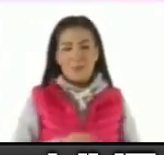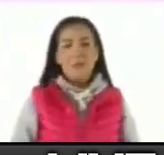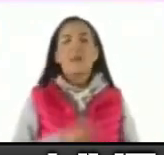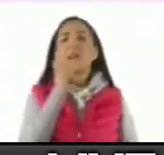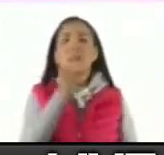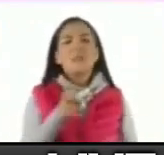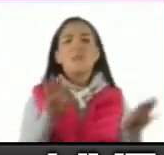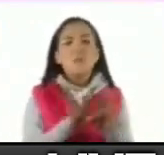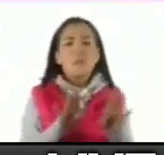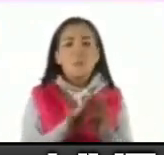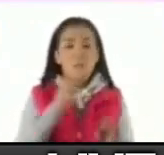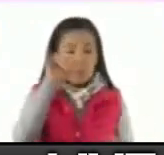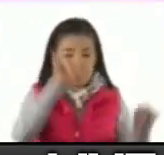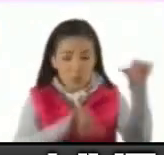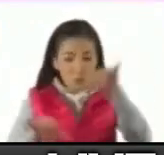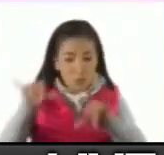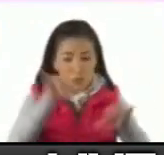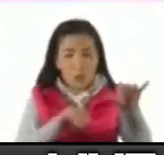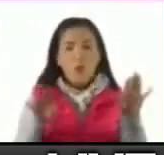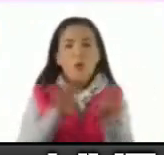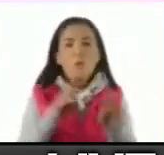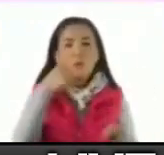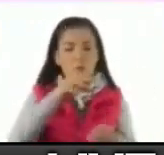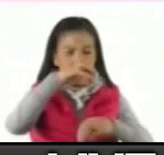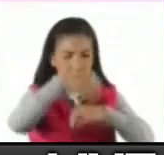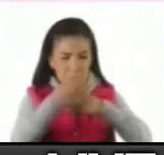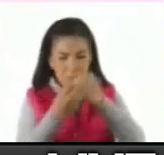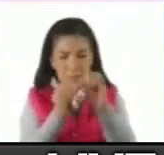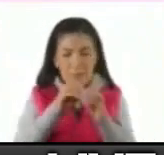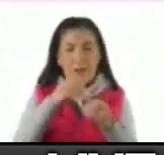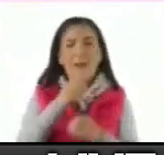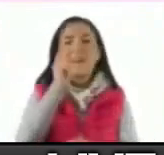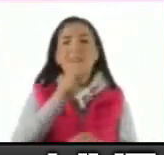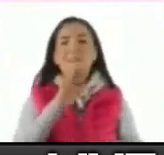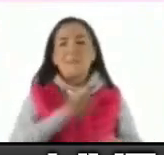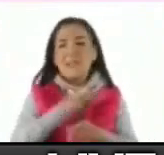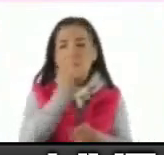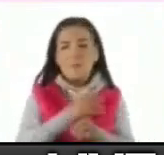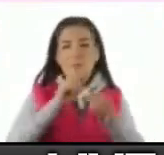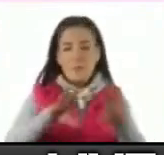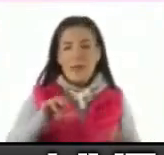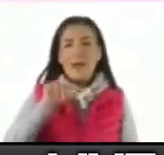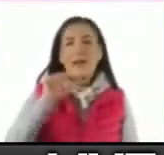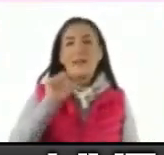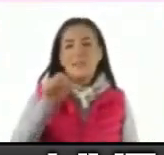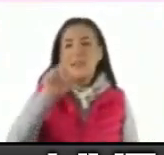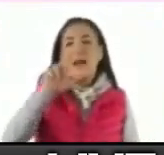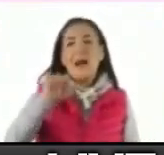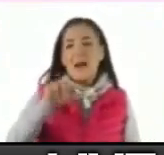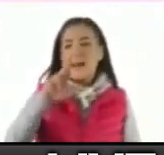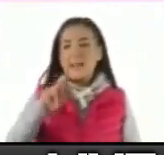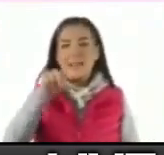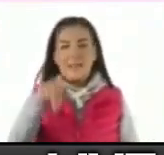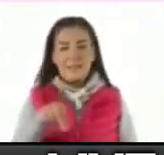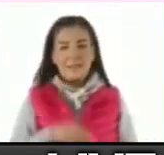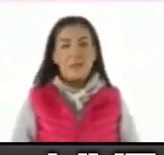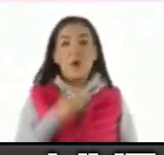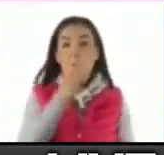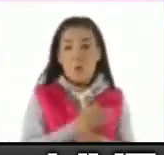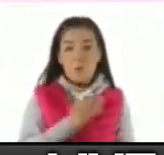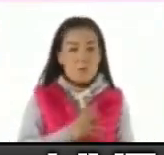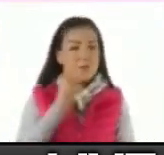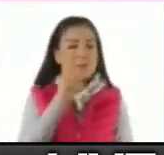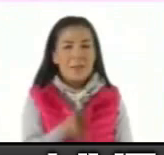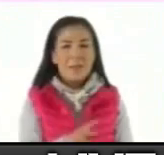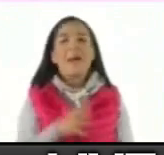reproducir en un laboratorio una molécula con bastante información, el ácido ribonucleico, el ARN. Quédense con nosotros